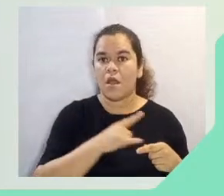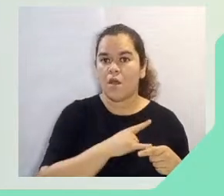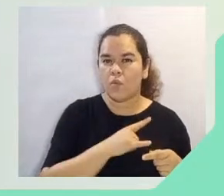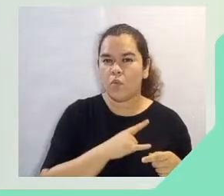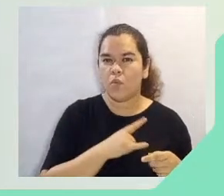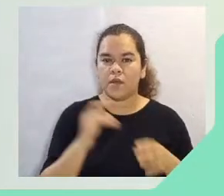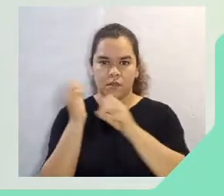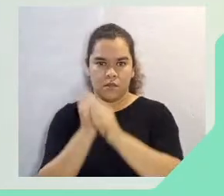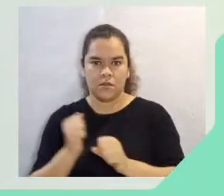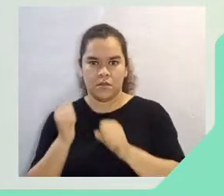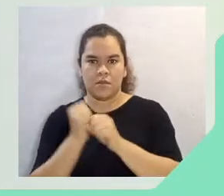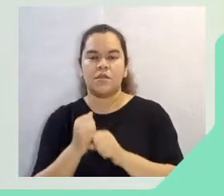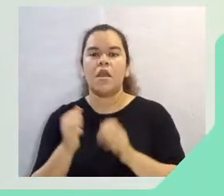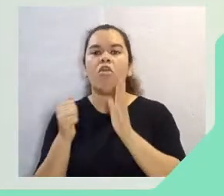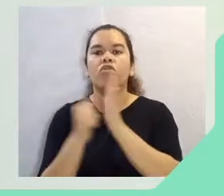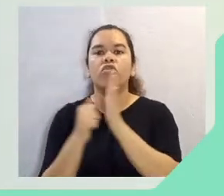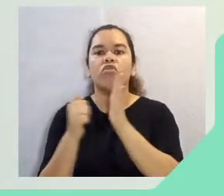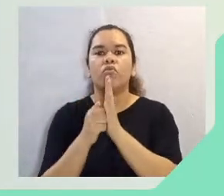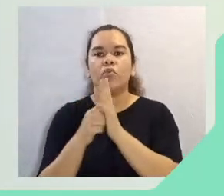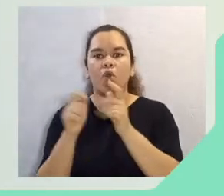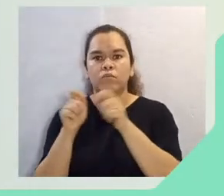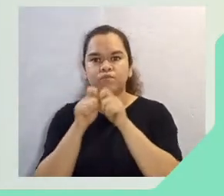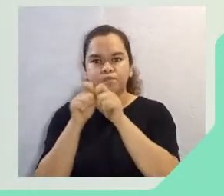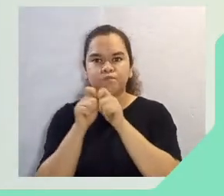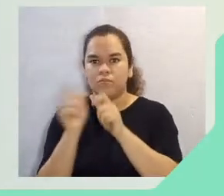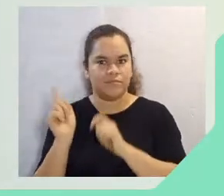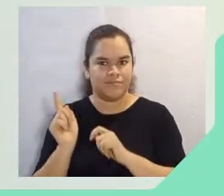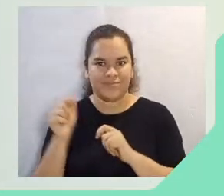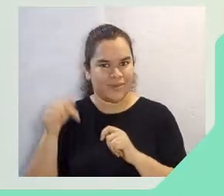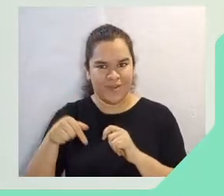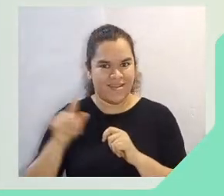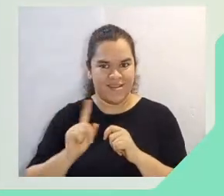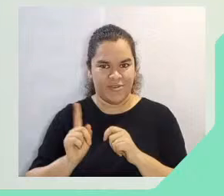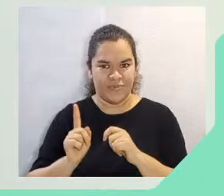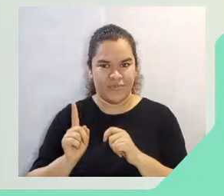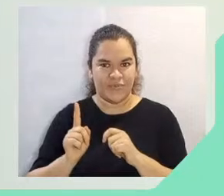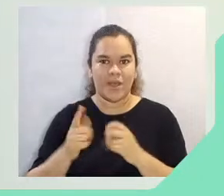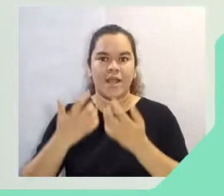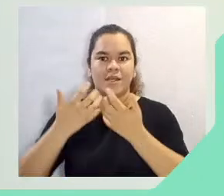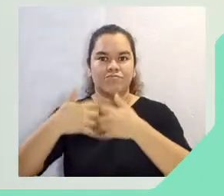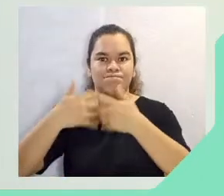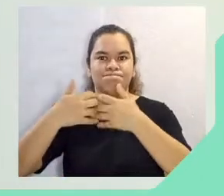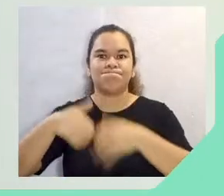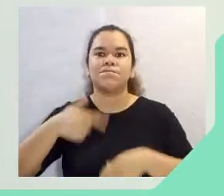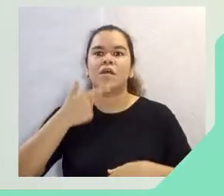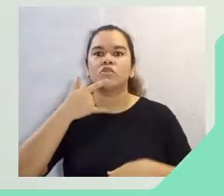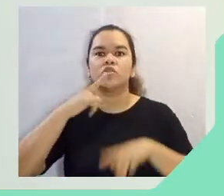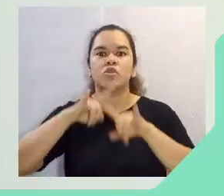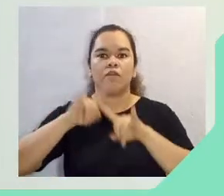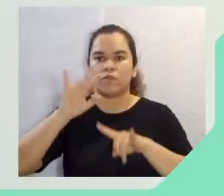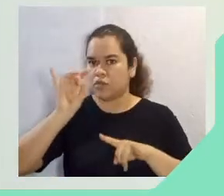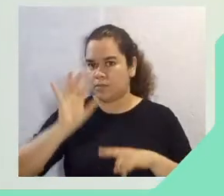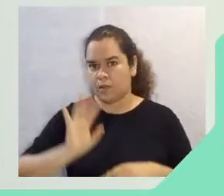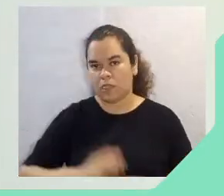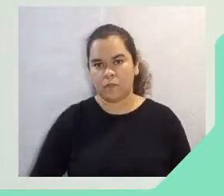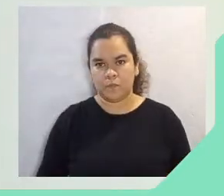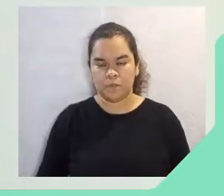no están incluidos dentro de la currícula tan fuertemente de una licenciatura.